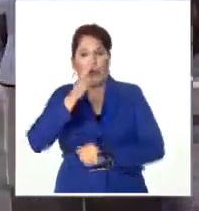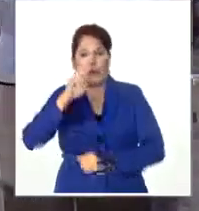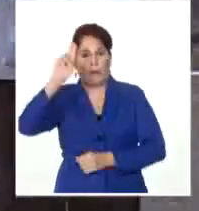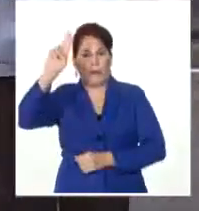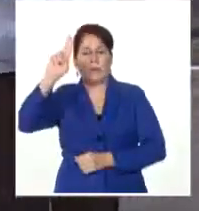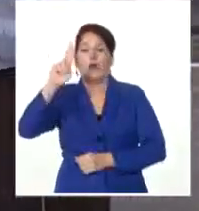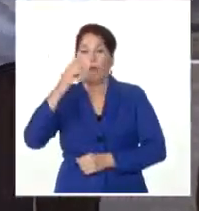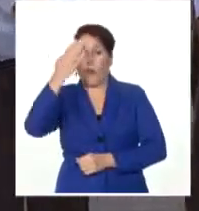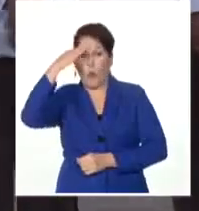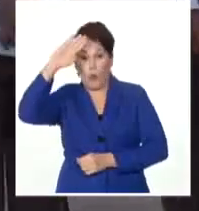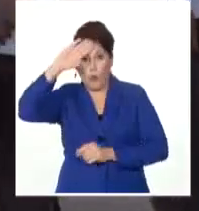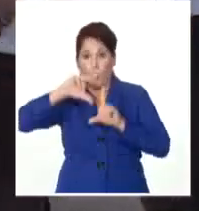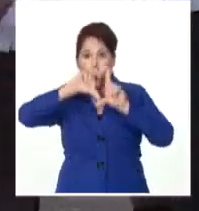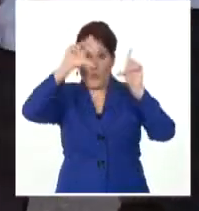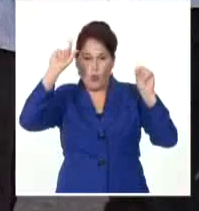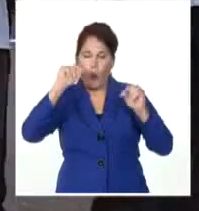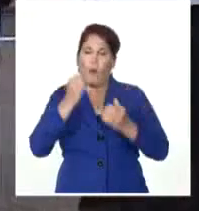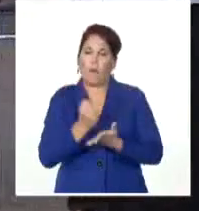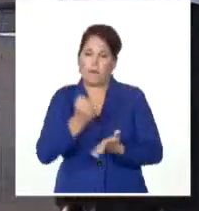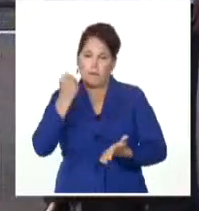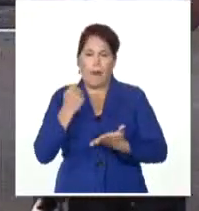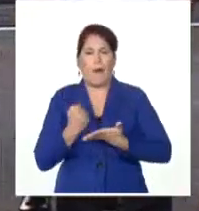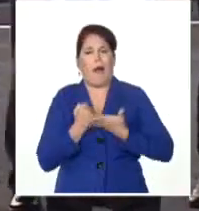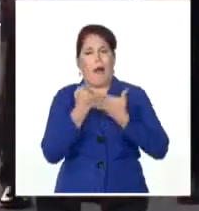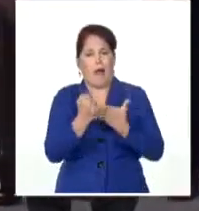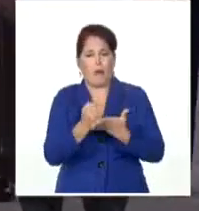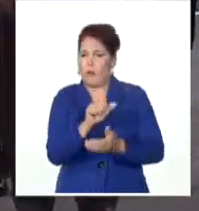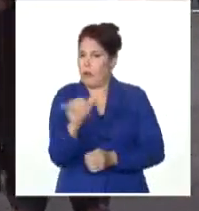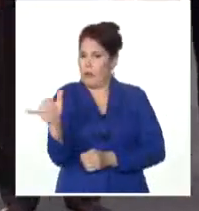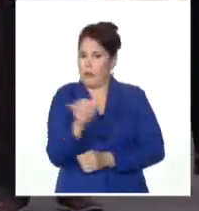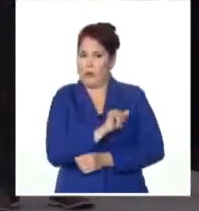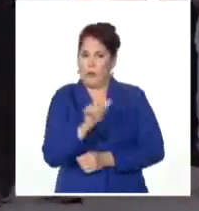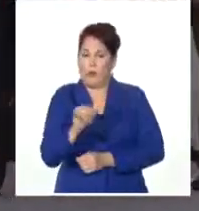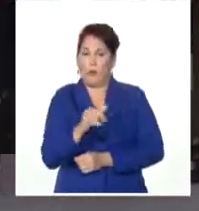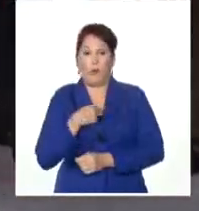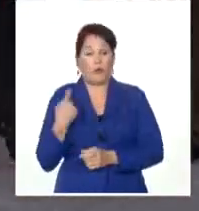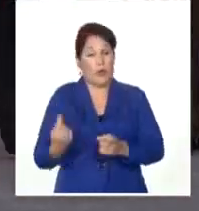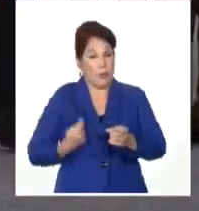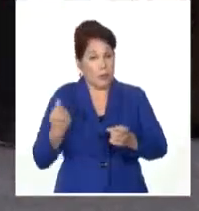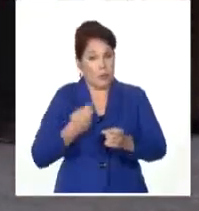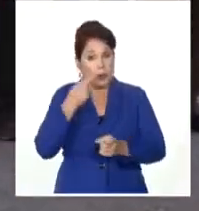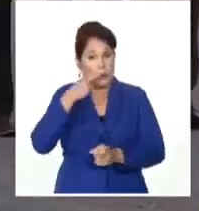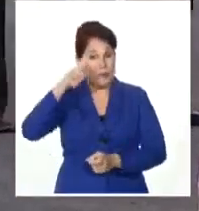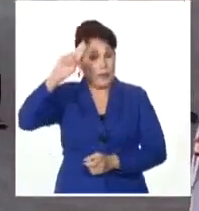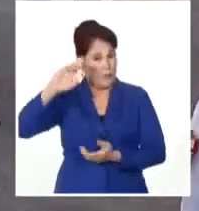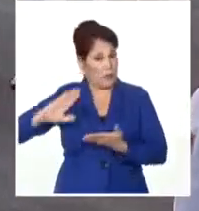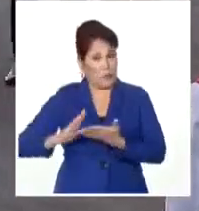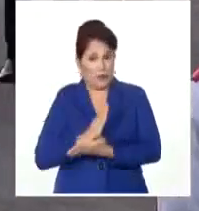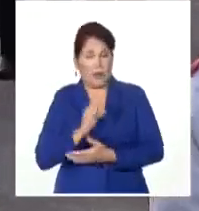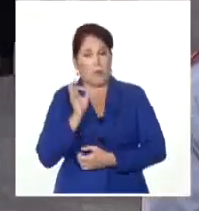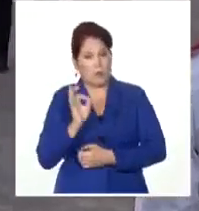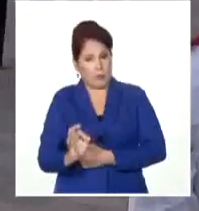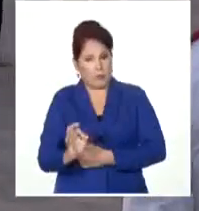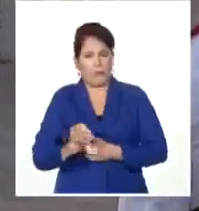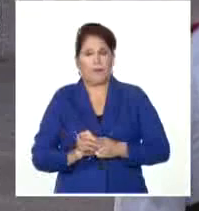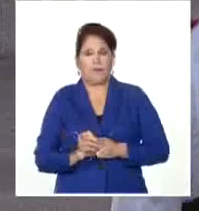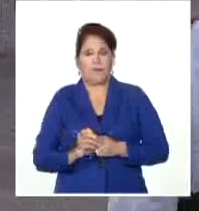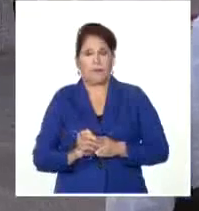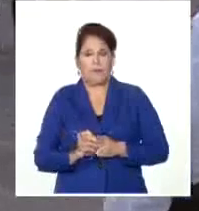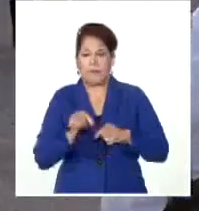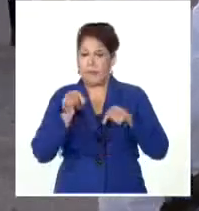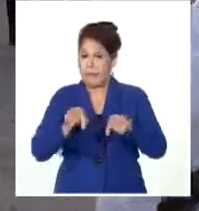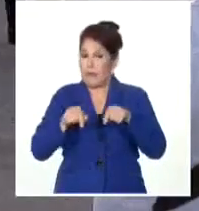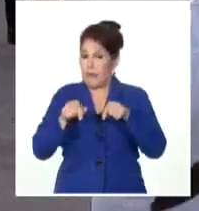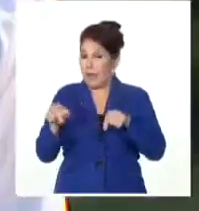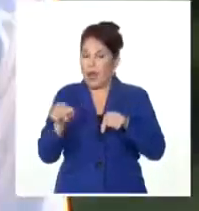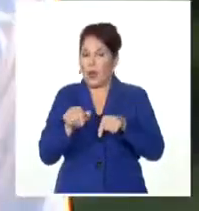Contra los herederos de la ideología neonazista estamos luchando ahora, incluido en el marco de la